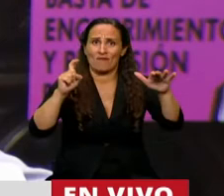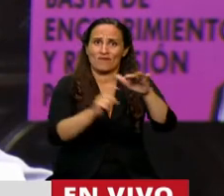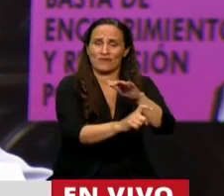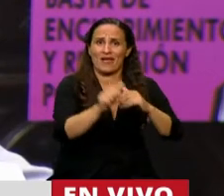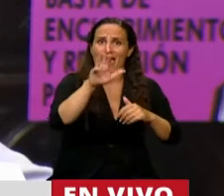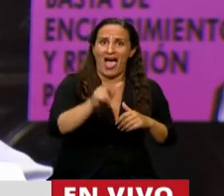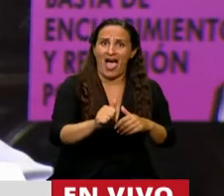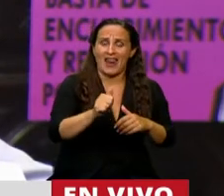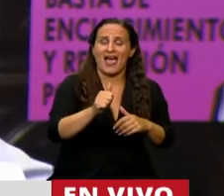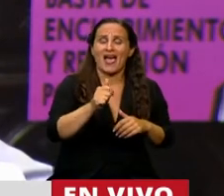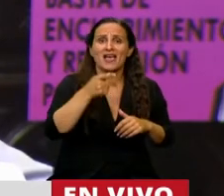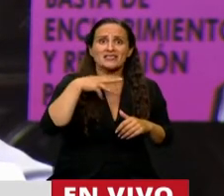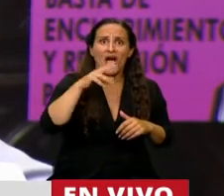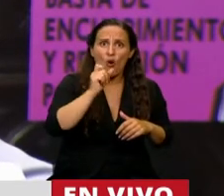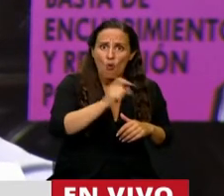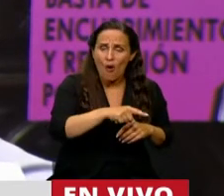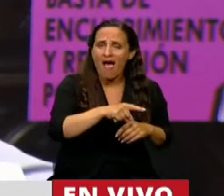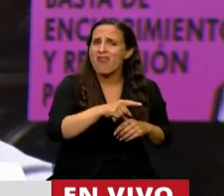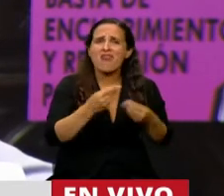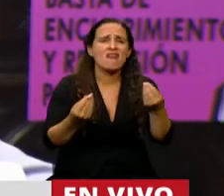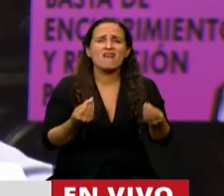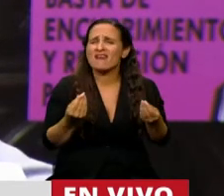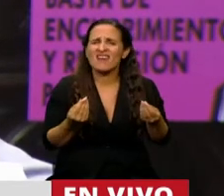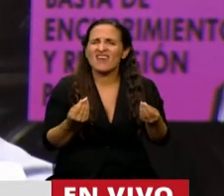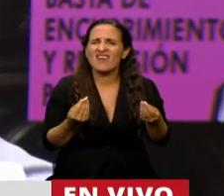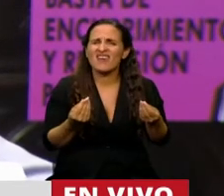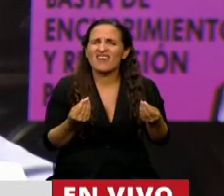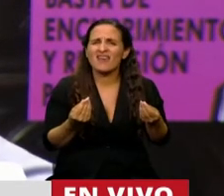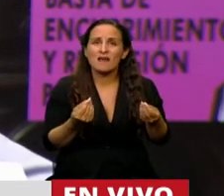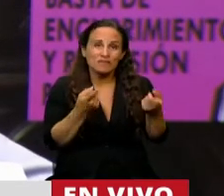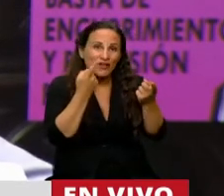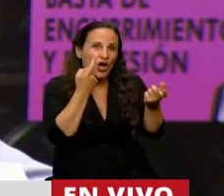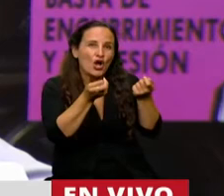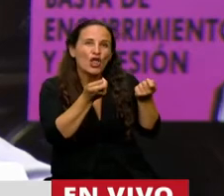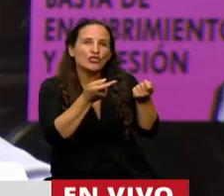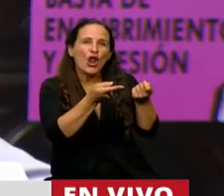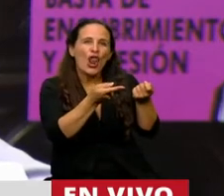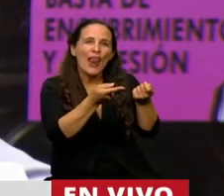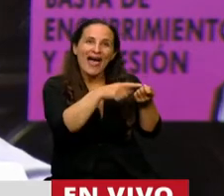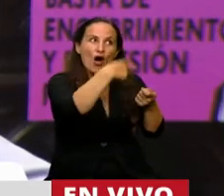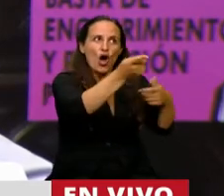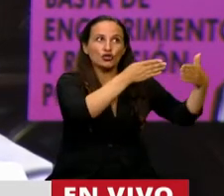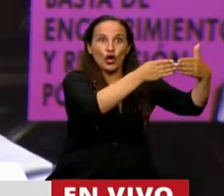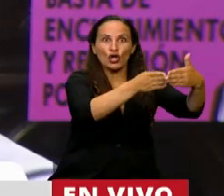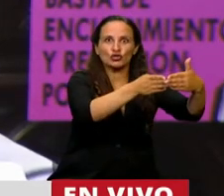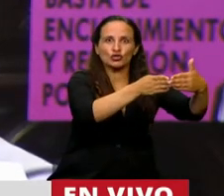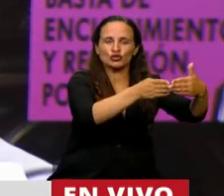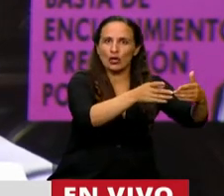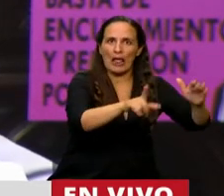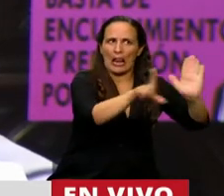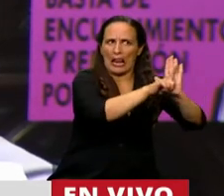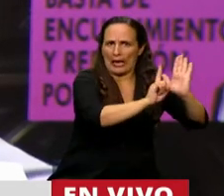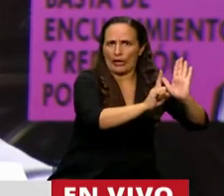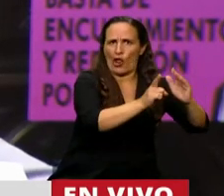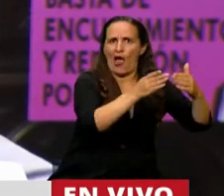tripulación estaban, entre otras cosas, controlando esa pesca ilegal, esos daños que se le realiza a